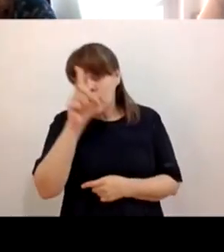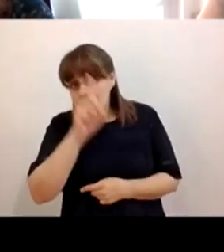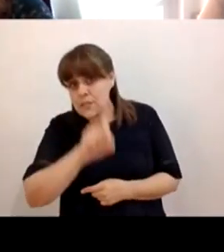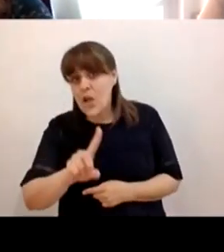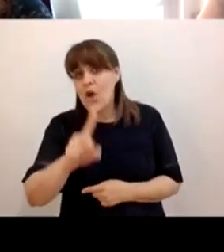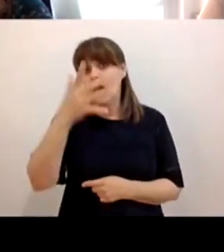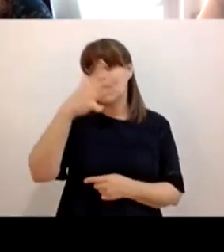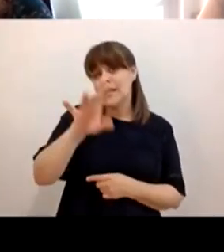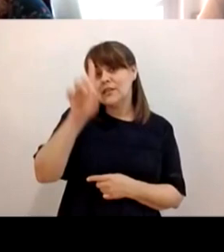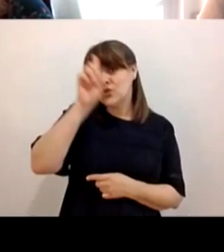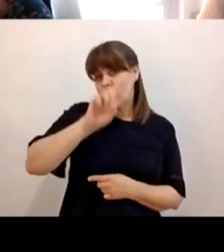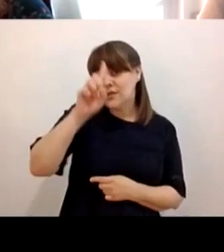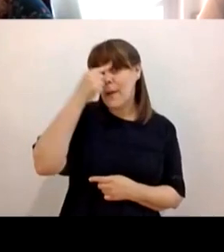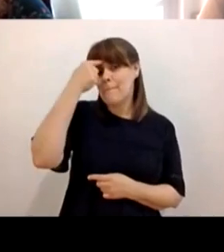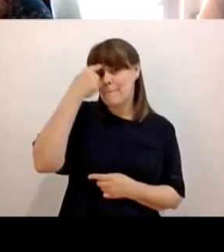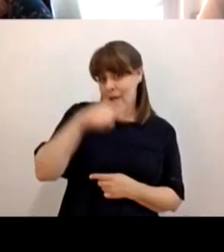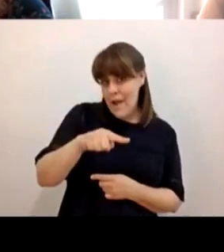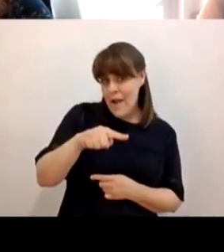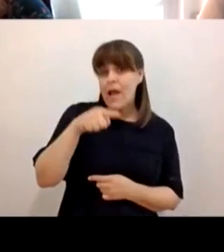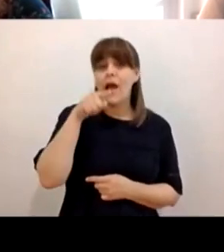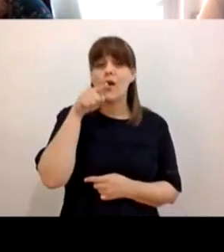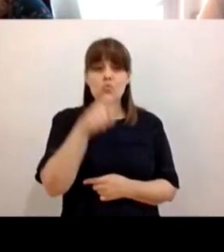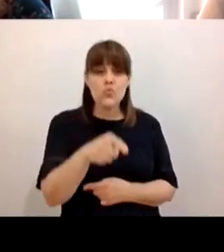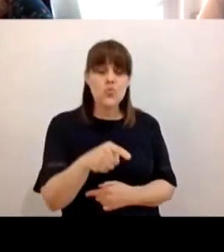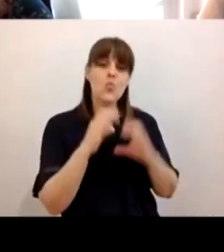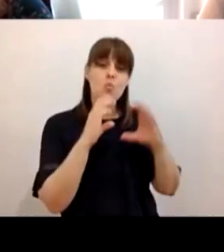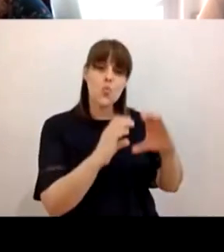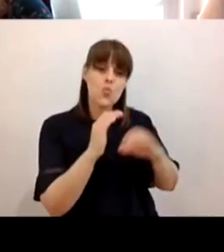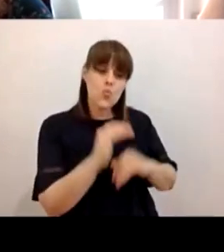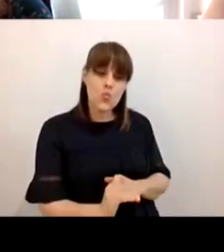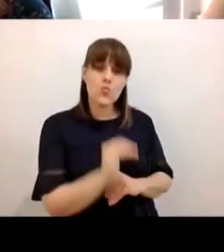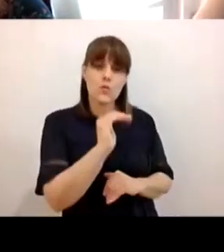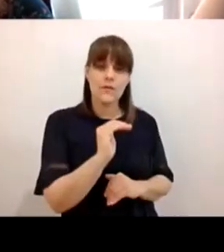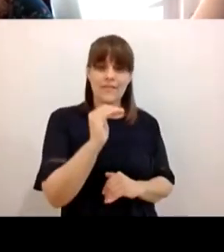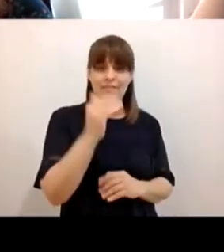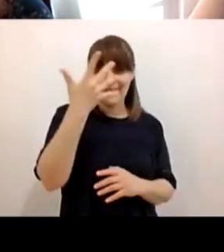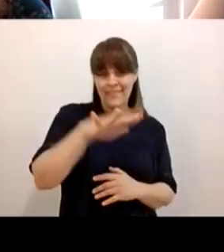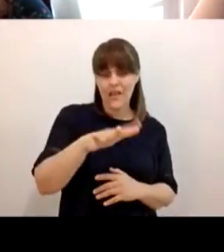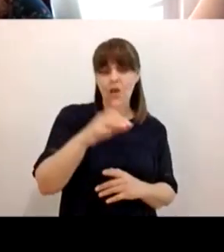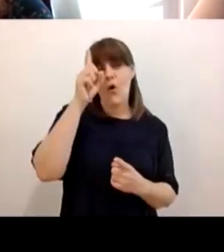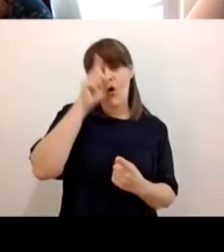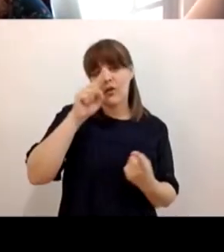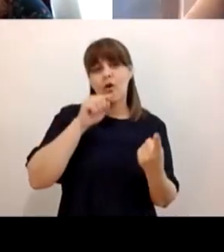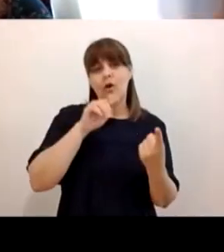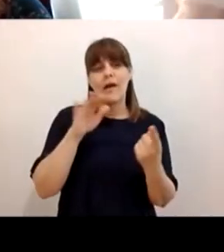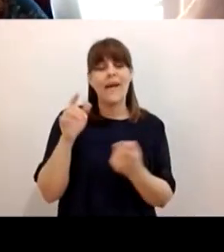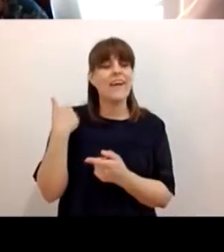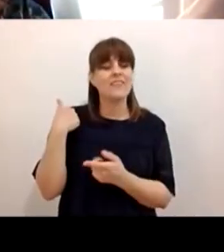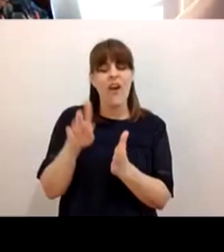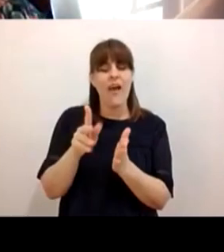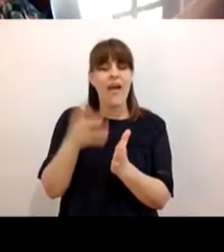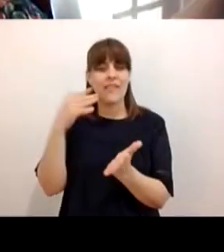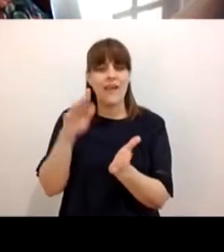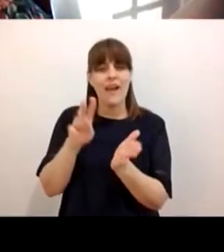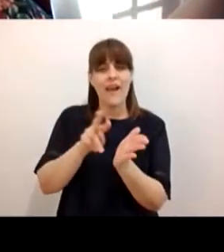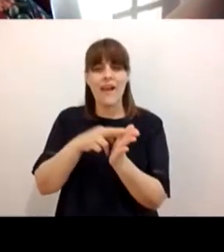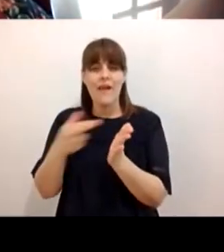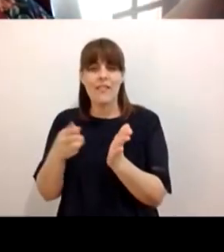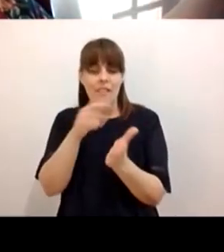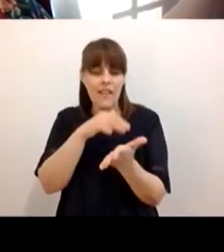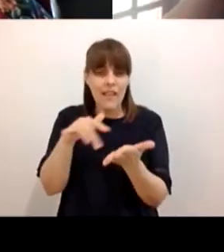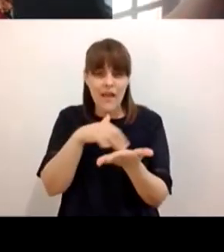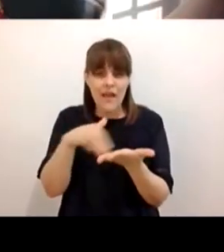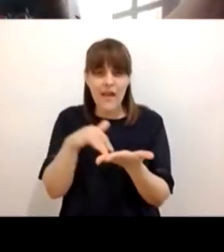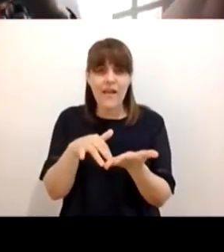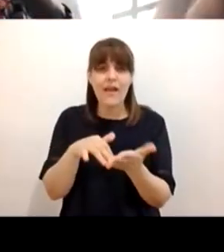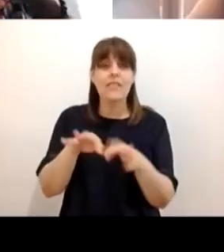hacer este para la crianza que recomiendan cosas como en un artículo que leía que decía ahora con con el trabajo